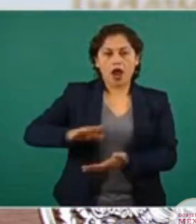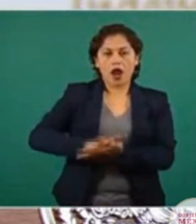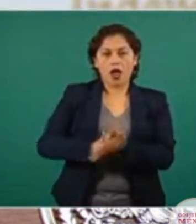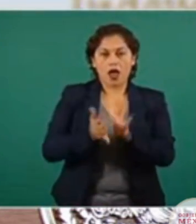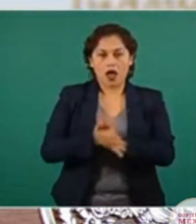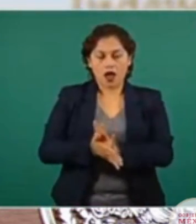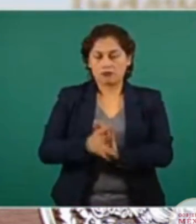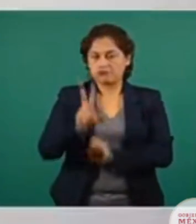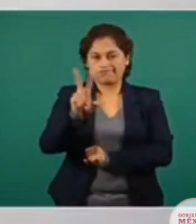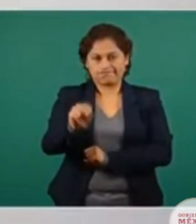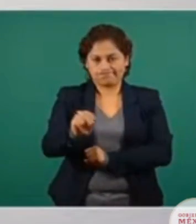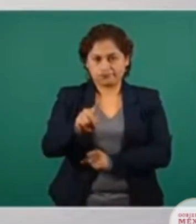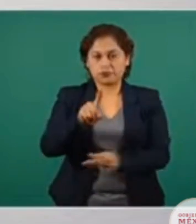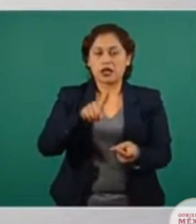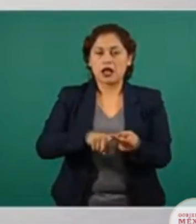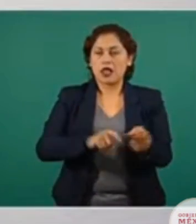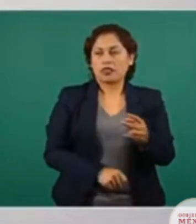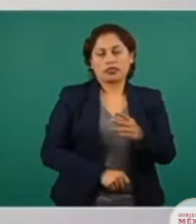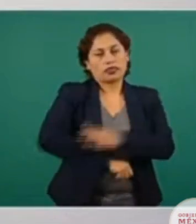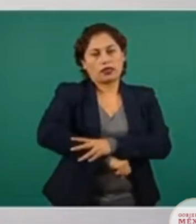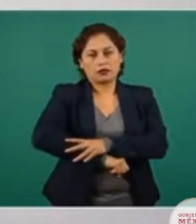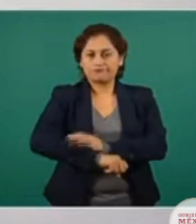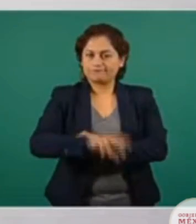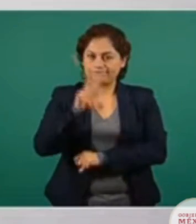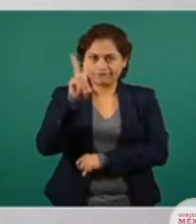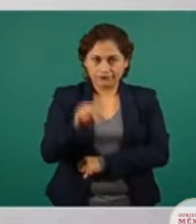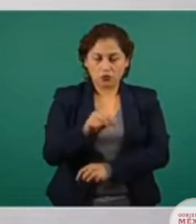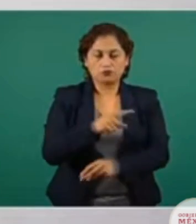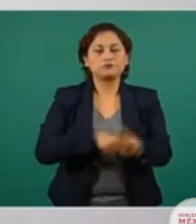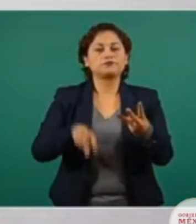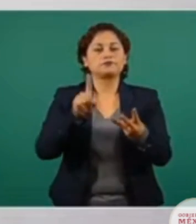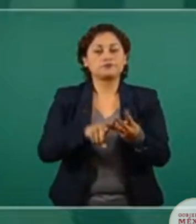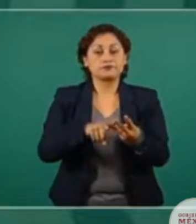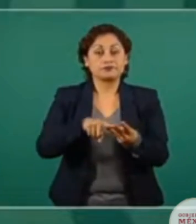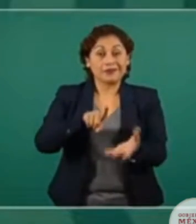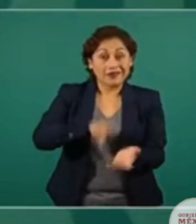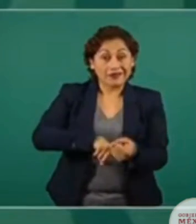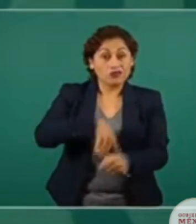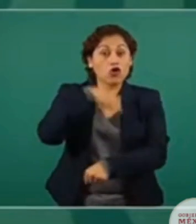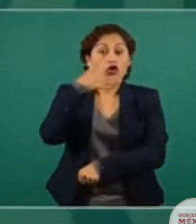el influyentismo, que no tengan que ver con la corrupción.